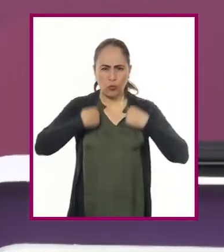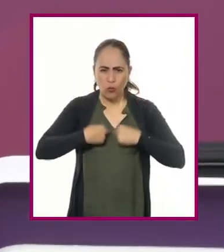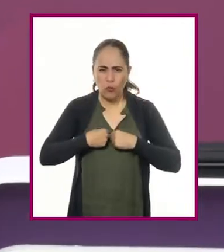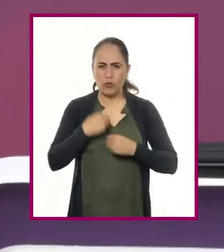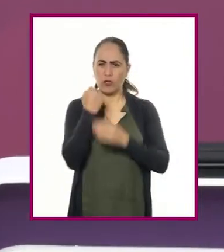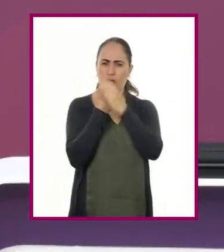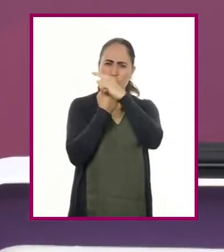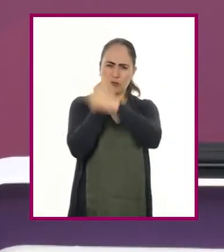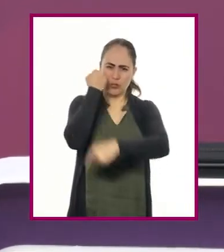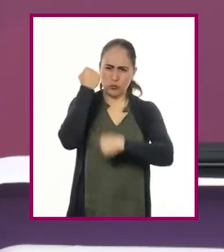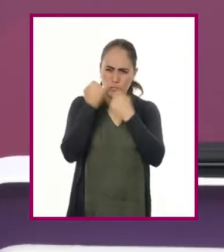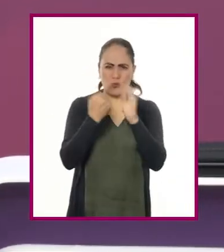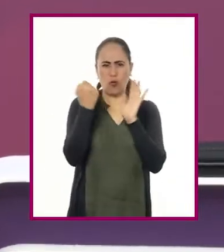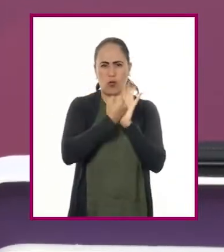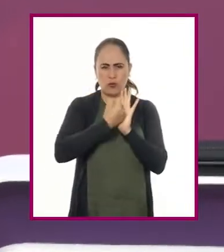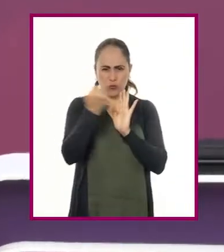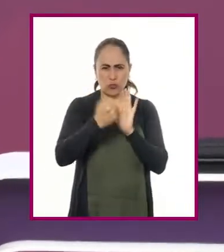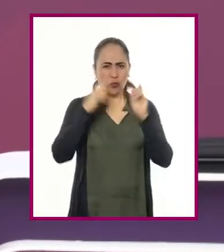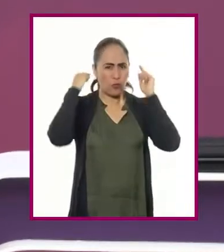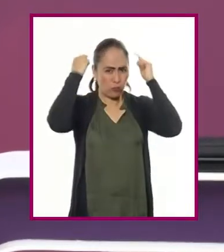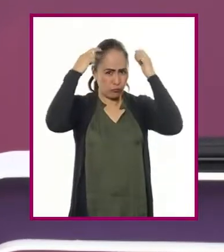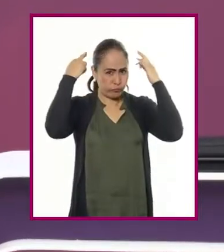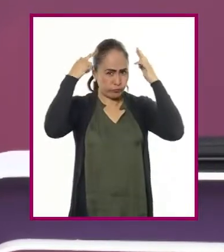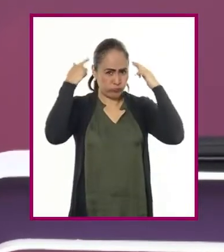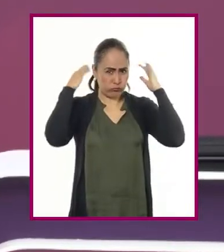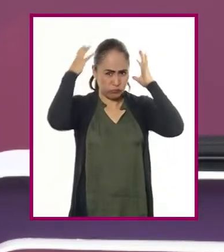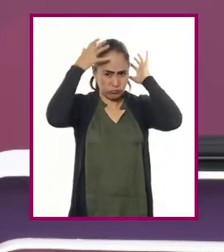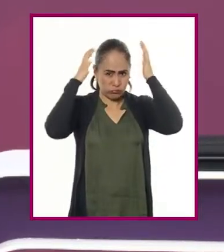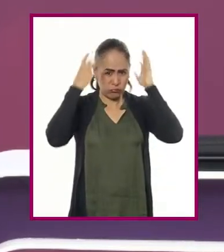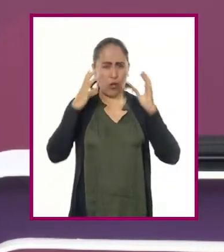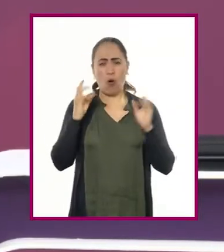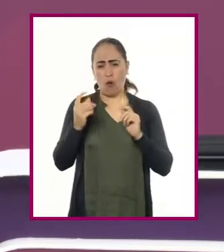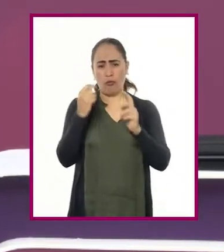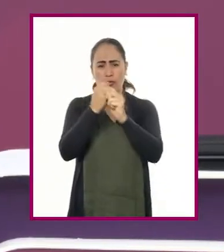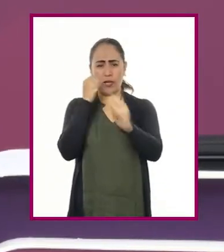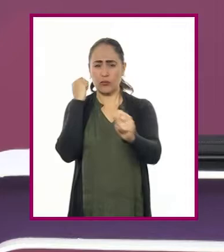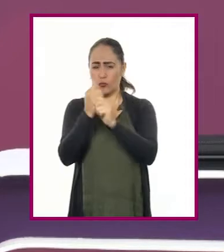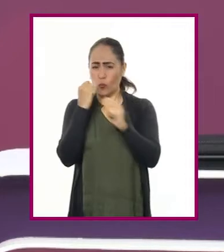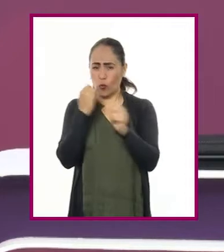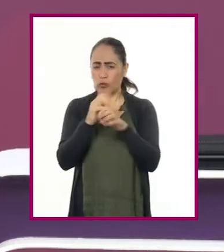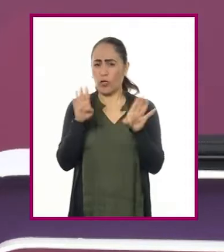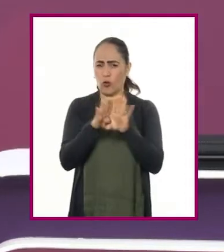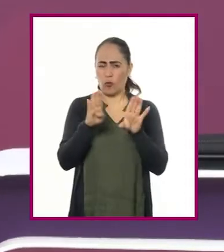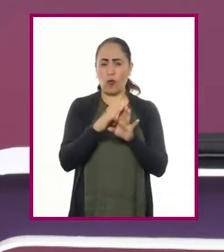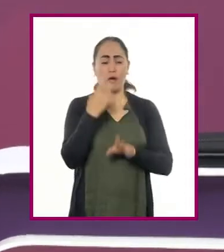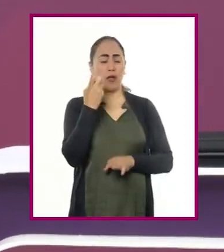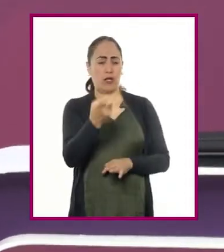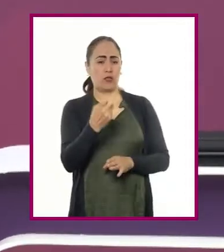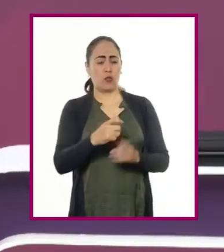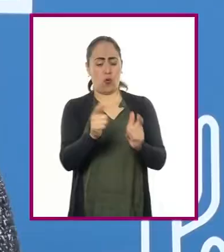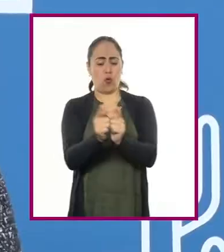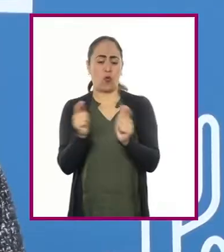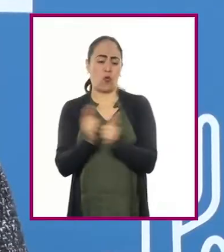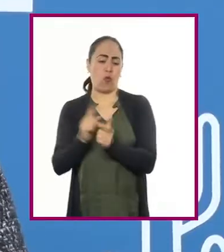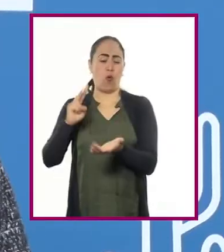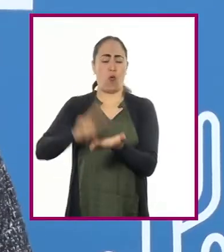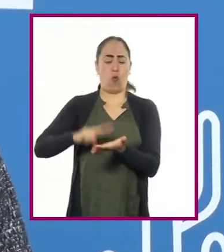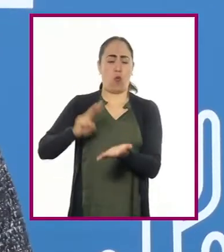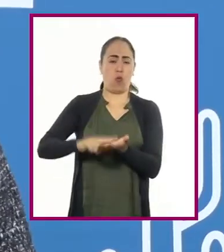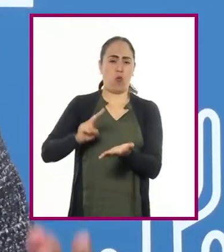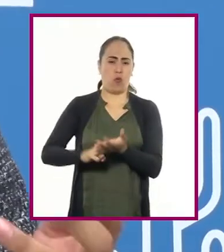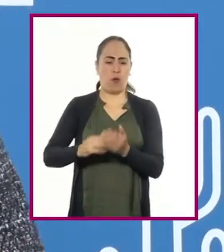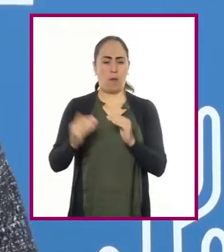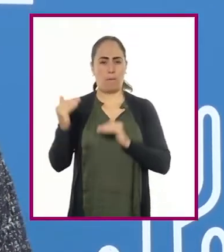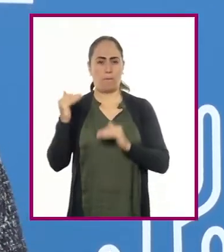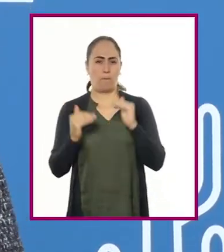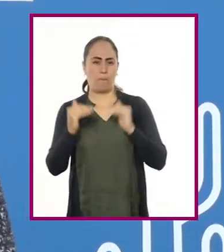escudos, peinados o medios de transporte. Eran formas de demostrar la valía social de las personas.